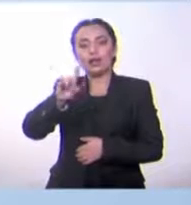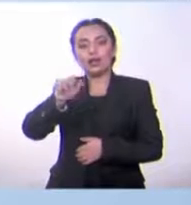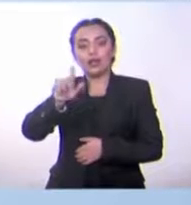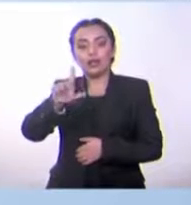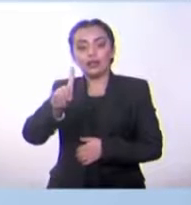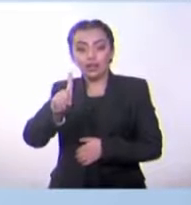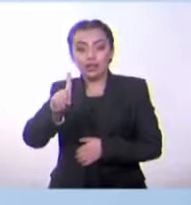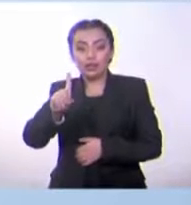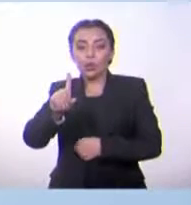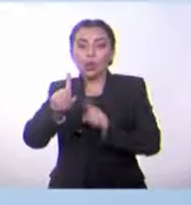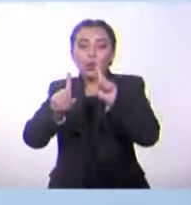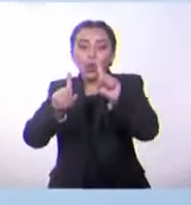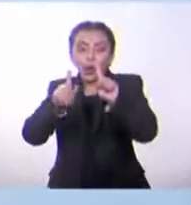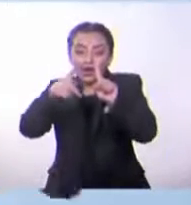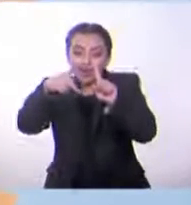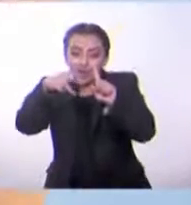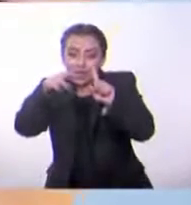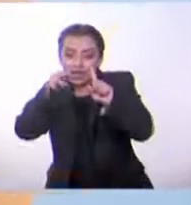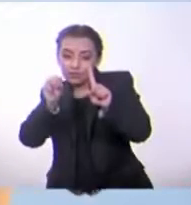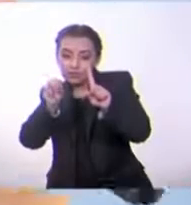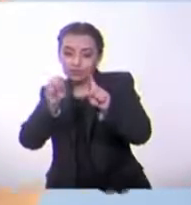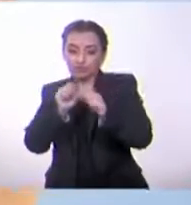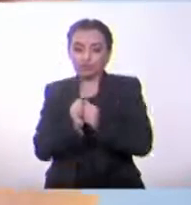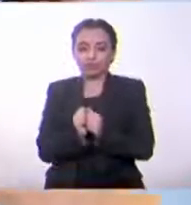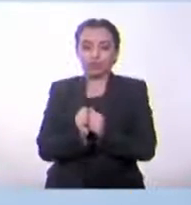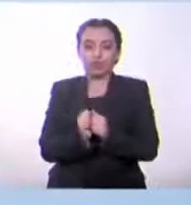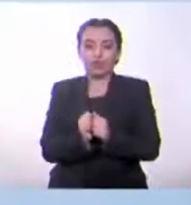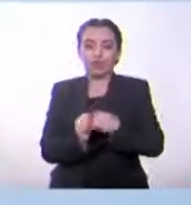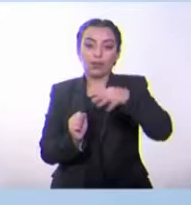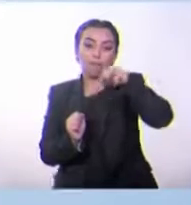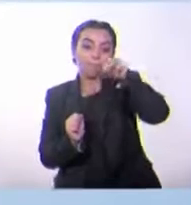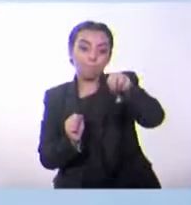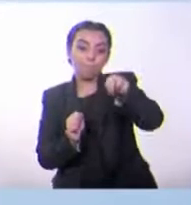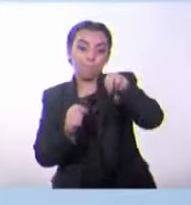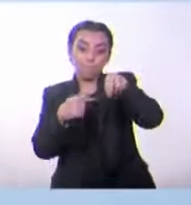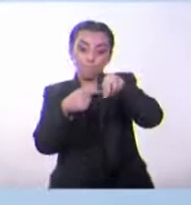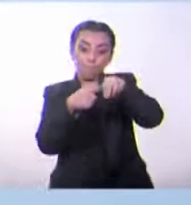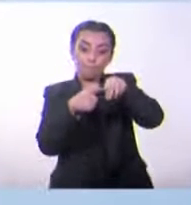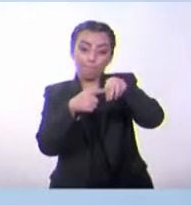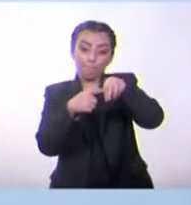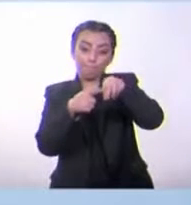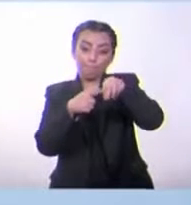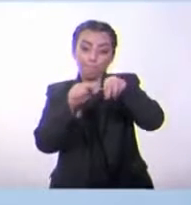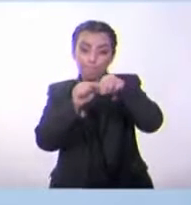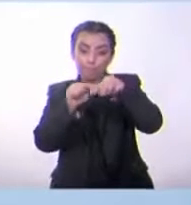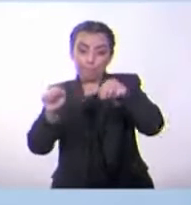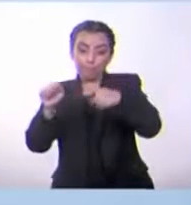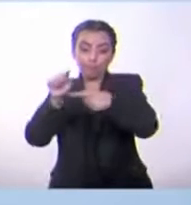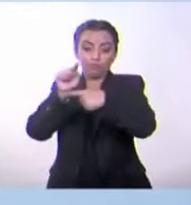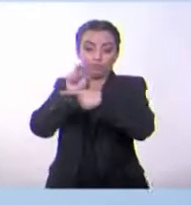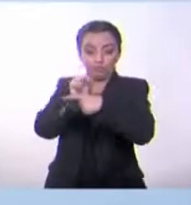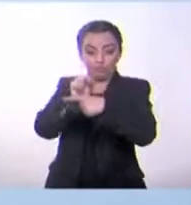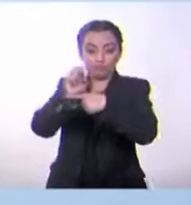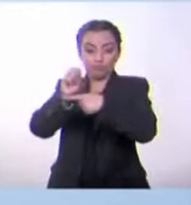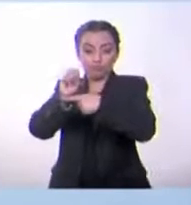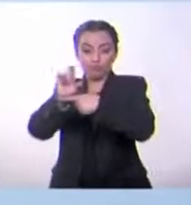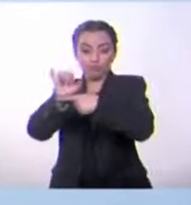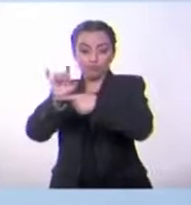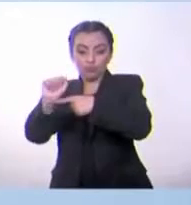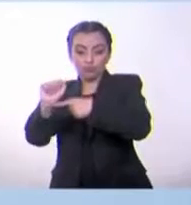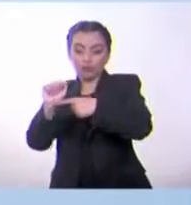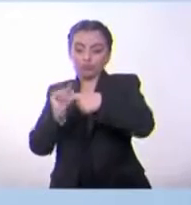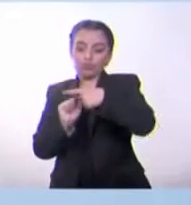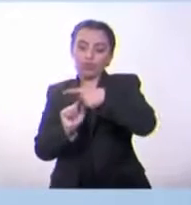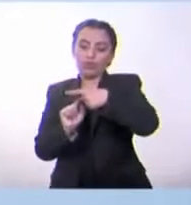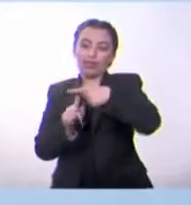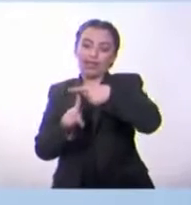así. Molalidad es igual a los moles de soluto entre los kilogramos de